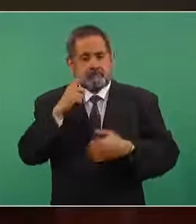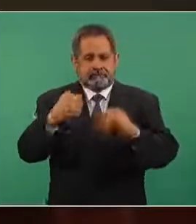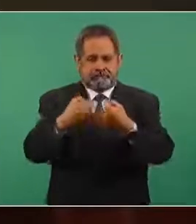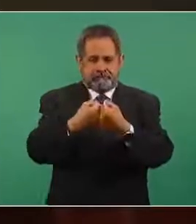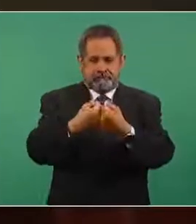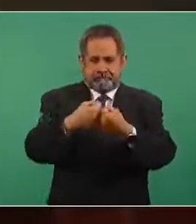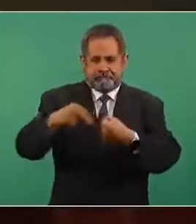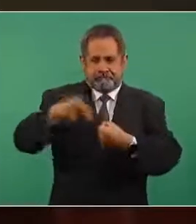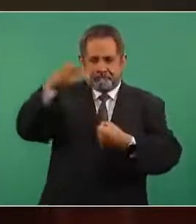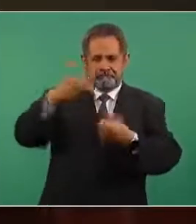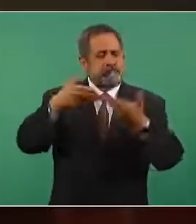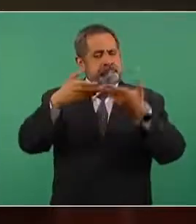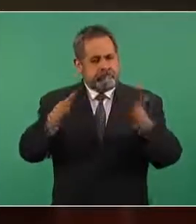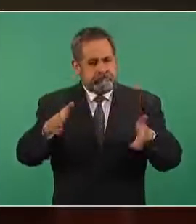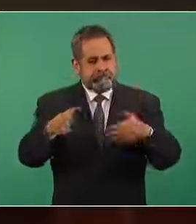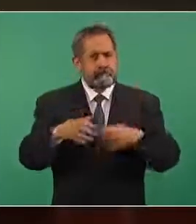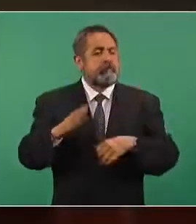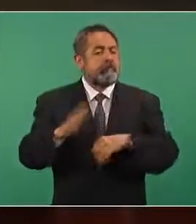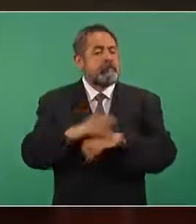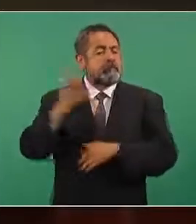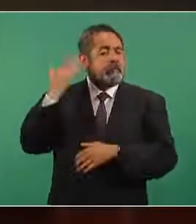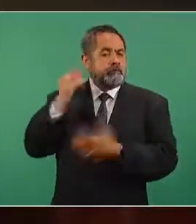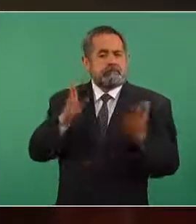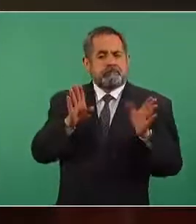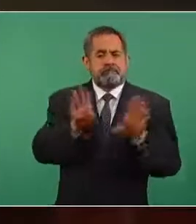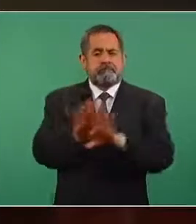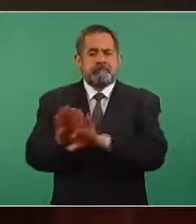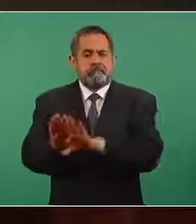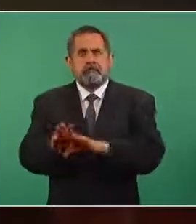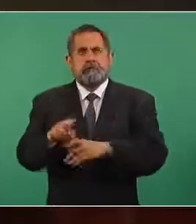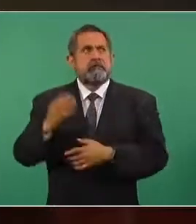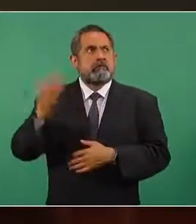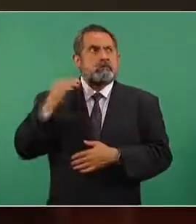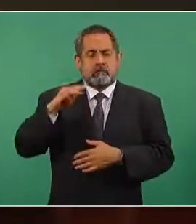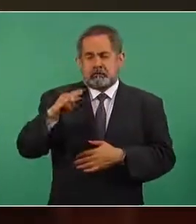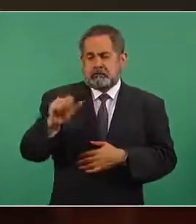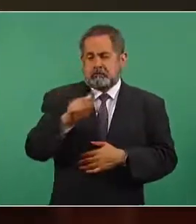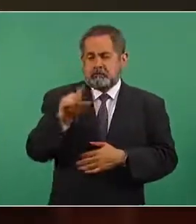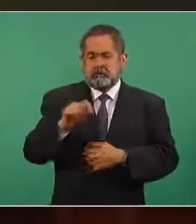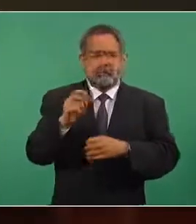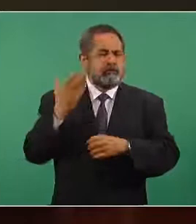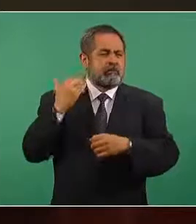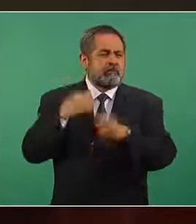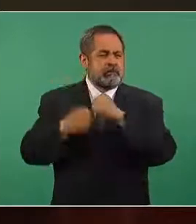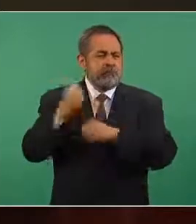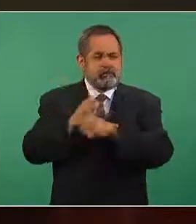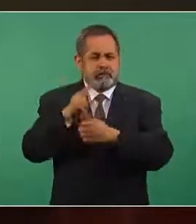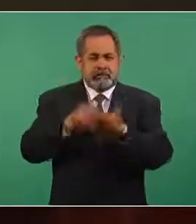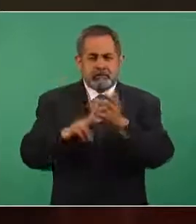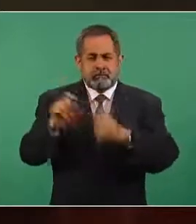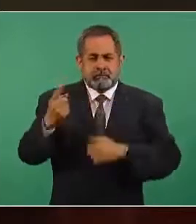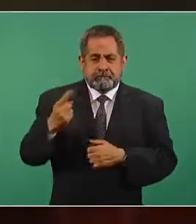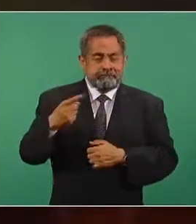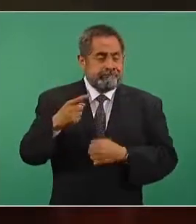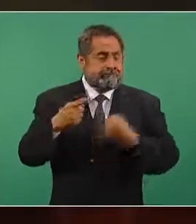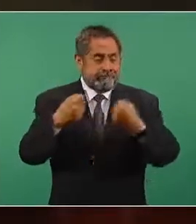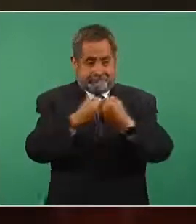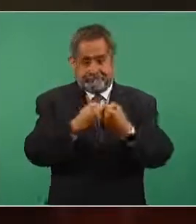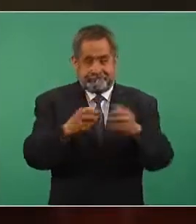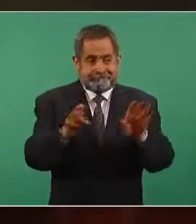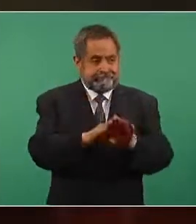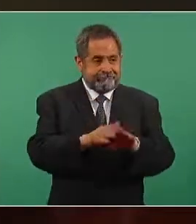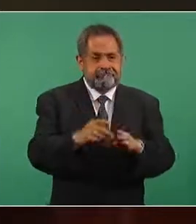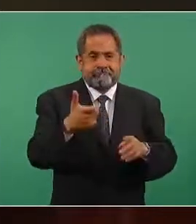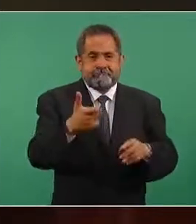frontera norte, debido a que tiene mucho tiempo cerrada desde marzo de 2020 y pues las implicaciones económicas que ha tenido.